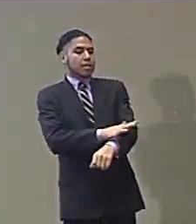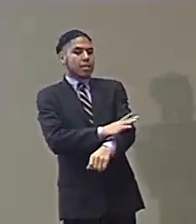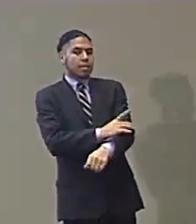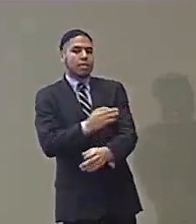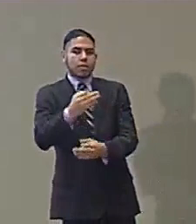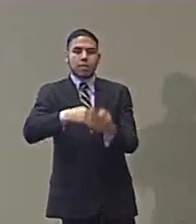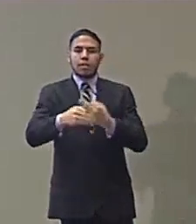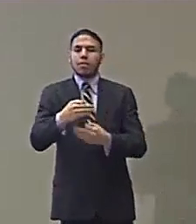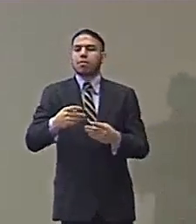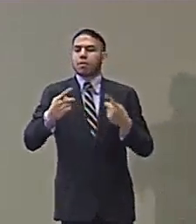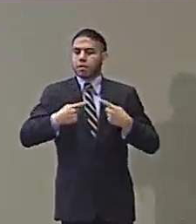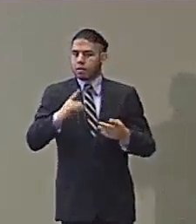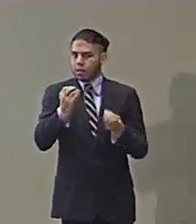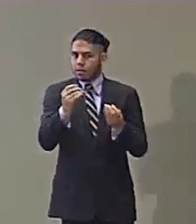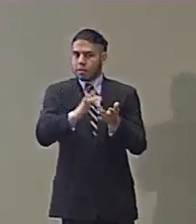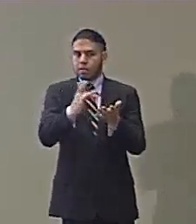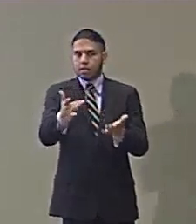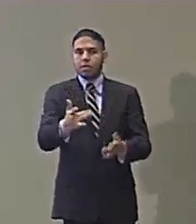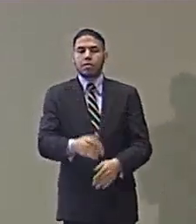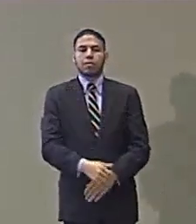gracias a todos ustedes